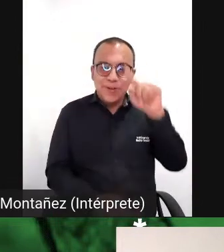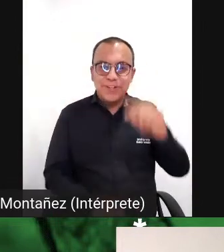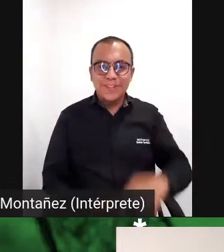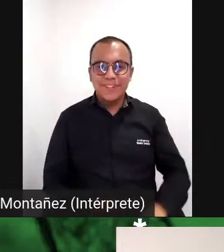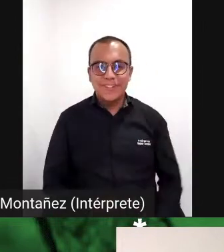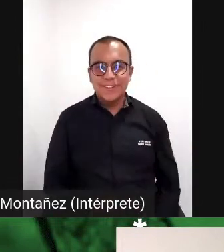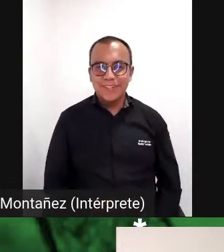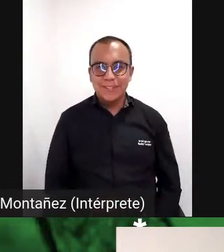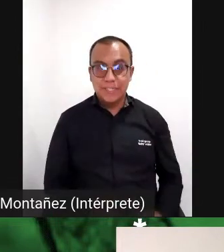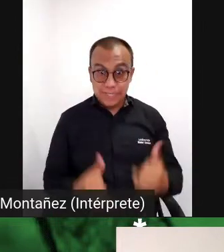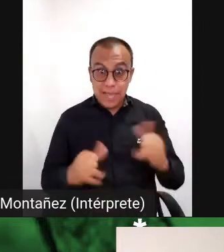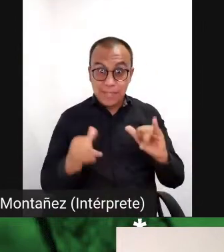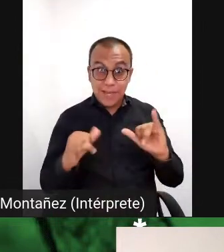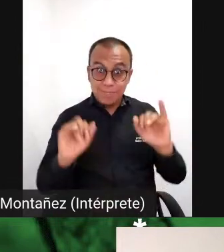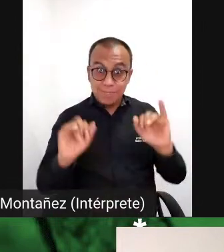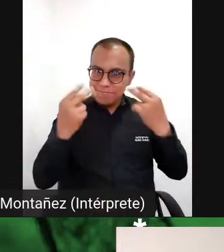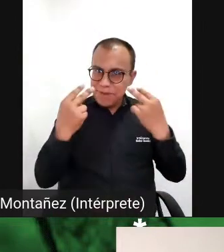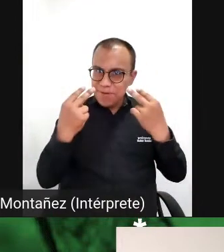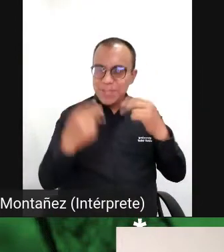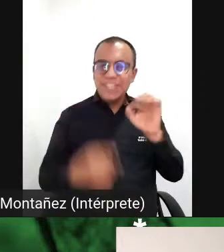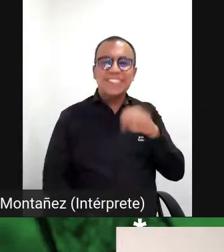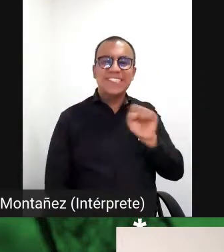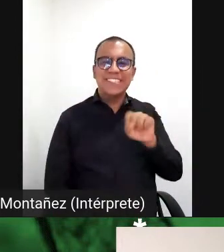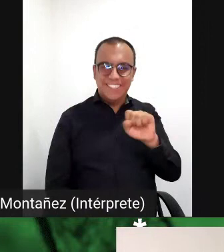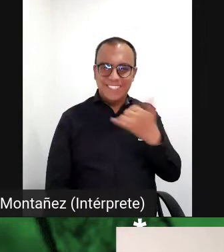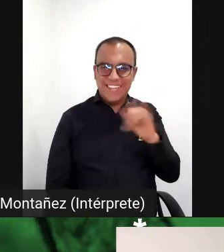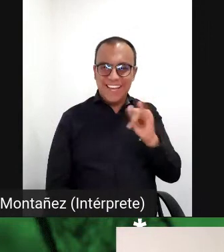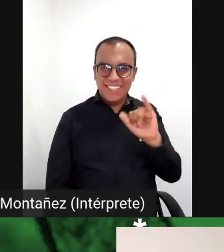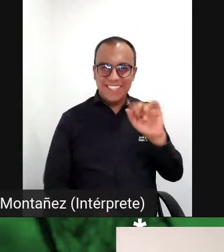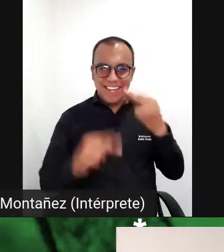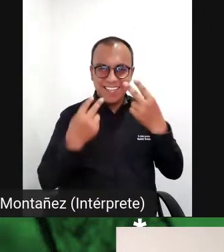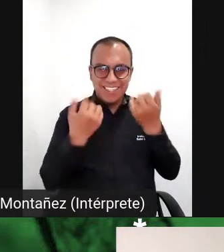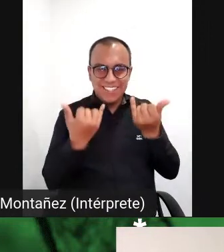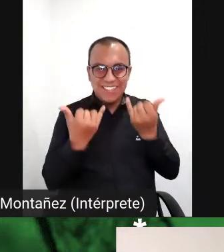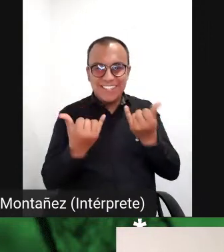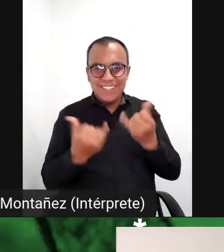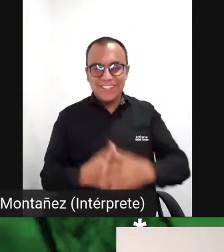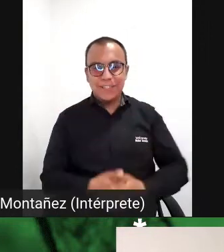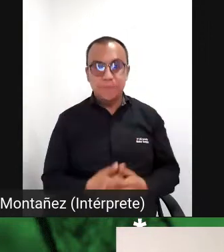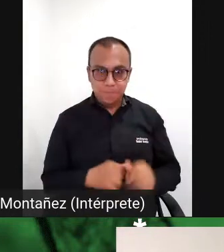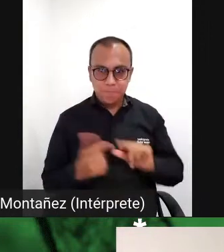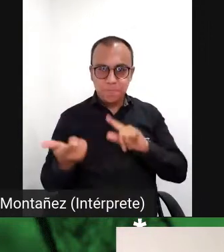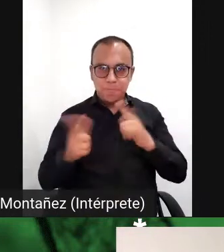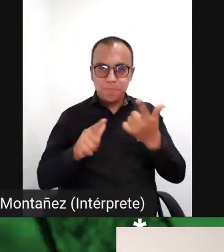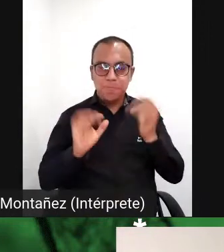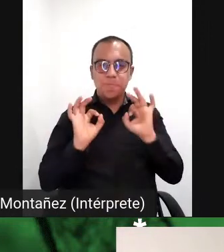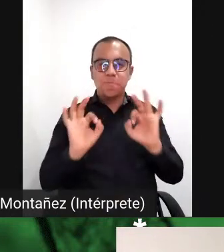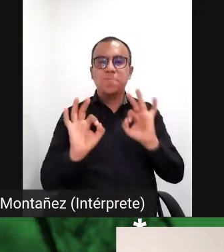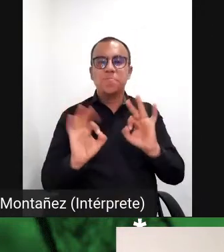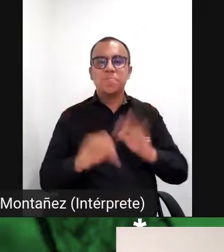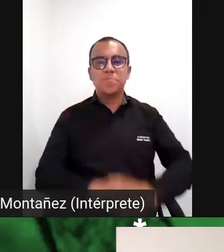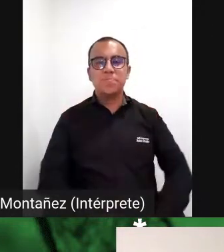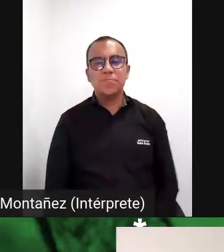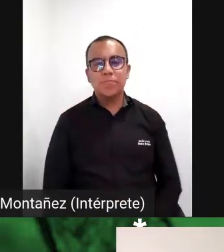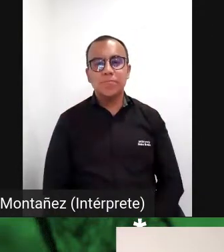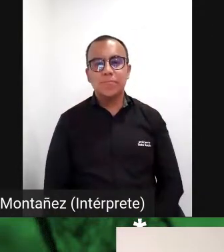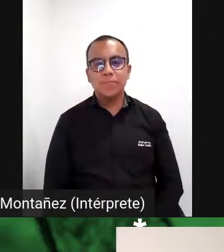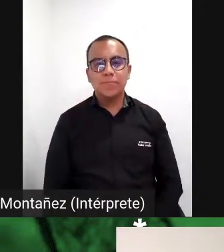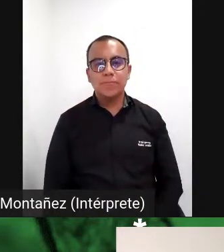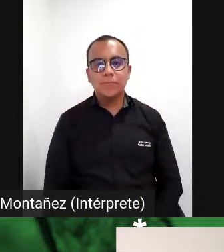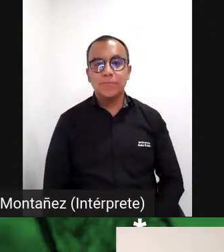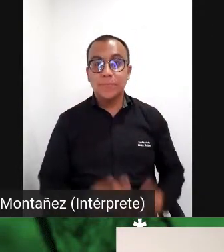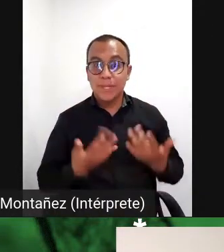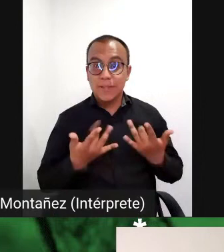¿Ahí me ven? Sí, ya, Juan Pablo, ya. Ya se ve bien. Bueno, esperemos a ver